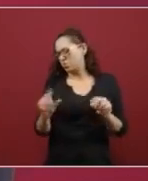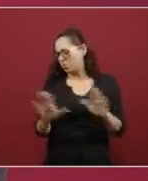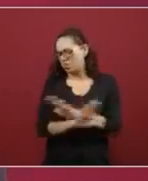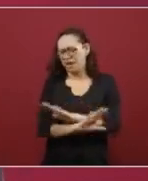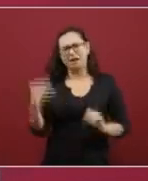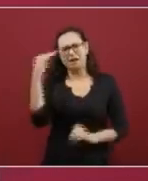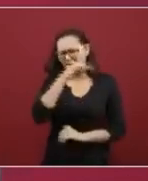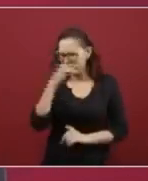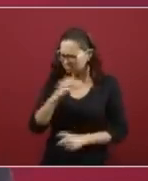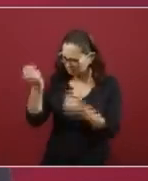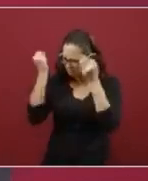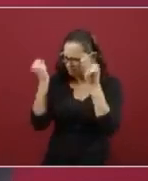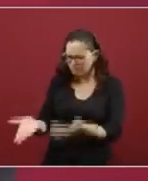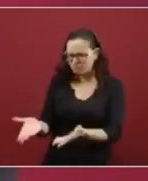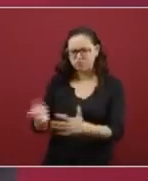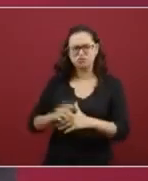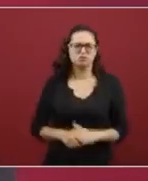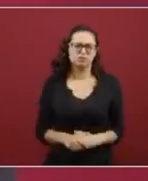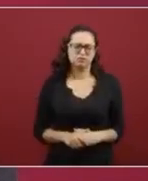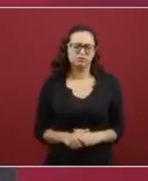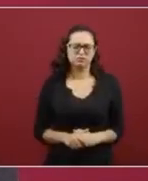Mientras se destinan